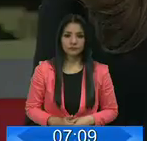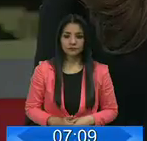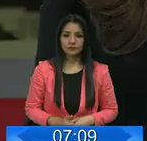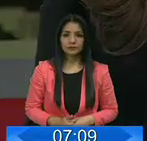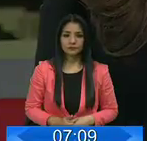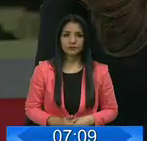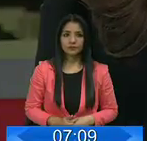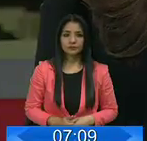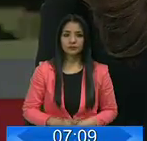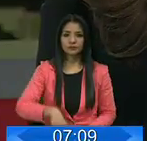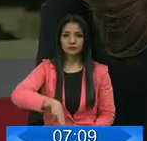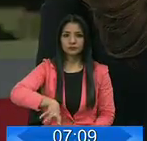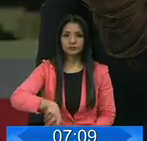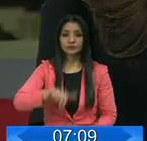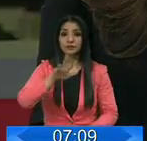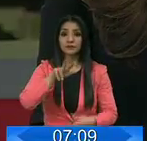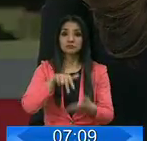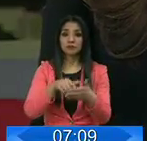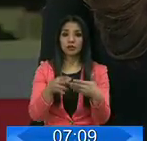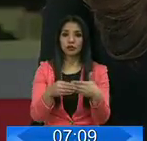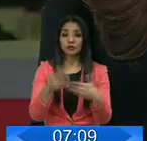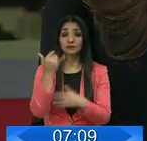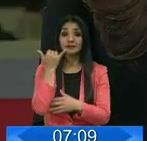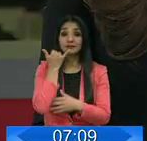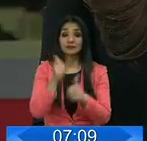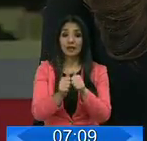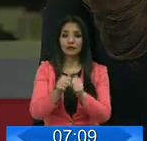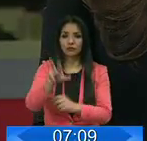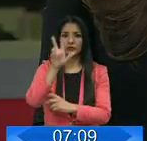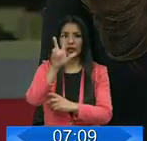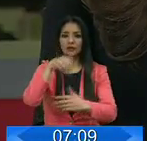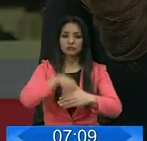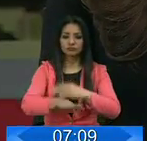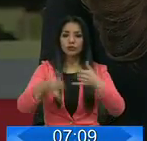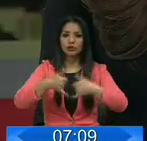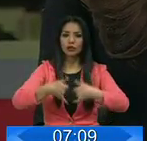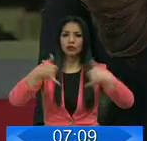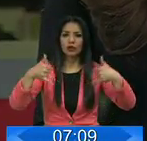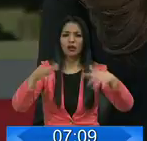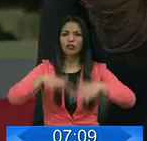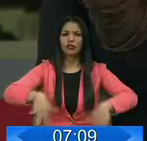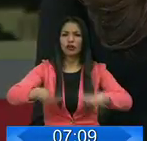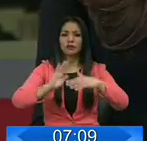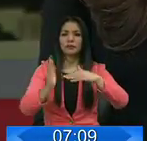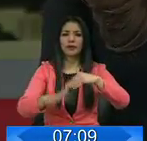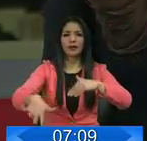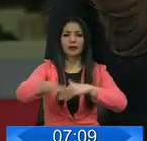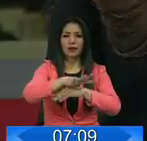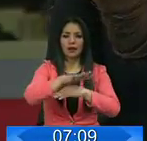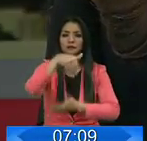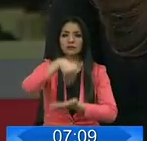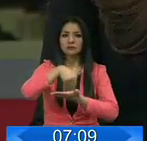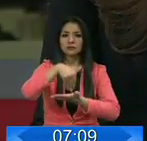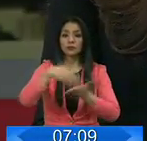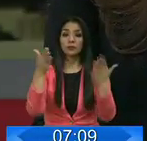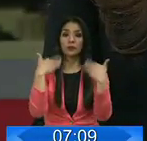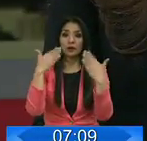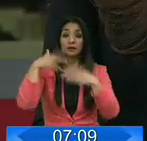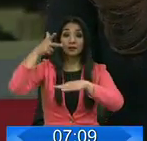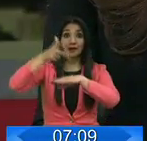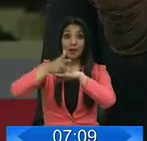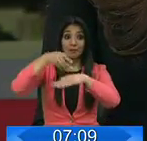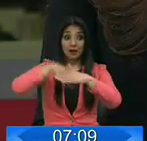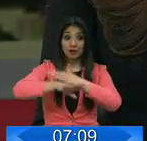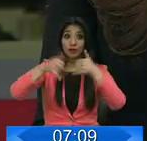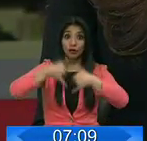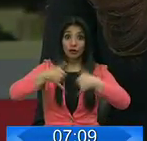roban $3,000 y 3 teléfonos celulares de un local ubicado en la bahía centro de Guayaquil. Las cámaras de seguridad del establecimiento